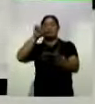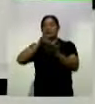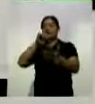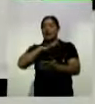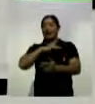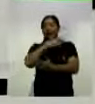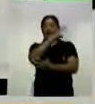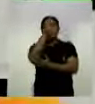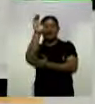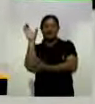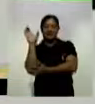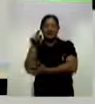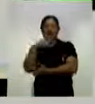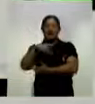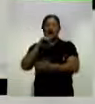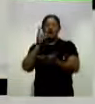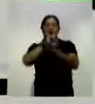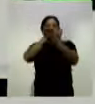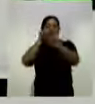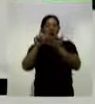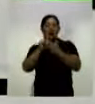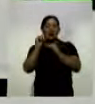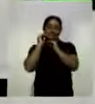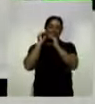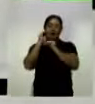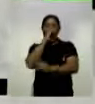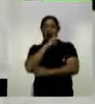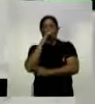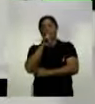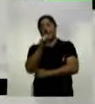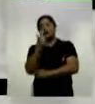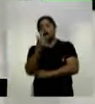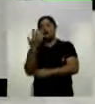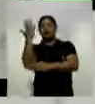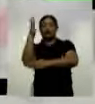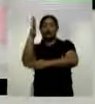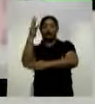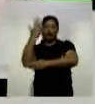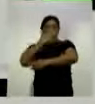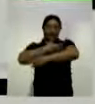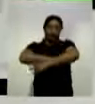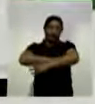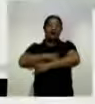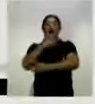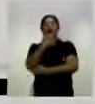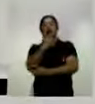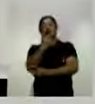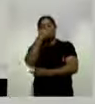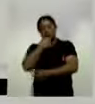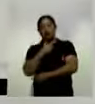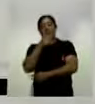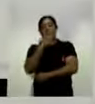cielo despejado, la temperatura máxima será de 28 grados. La puesta de sol se prevé a las 20 horas con 3